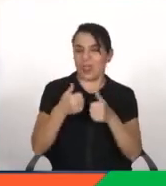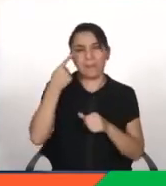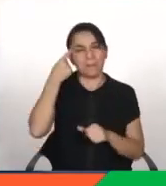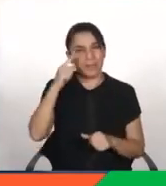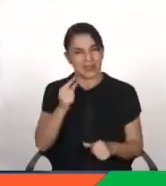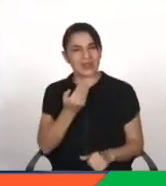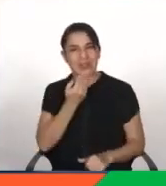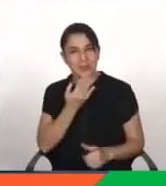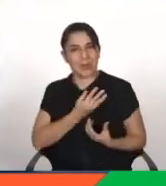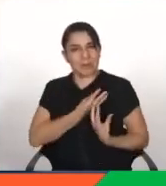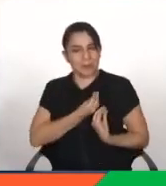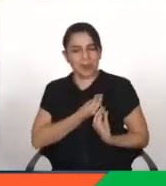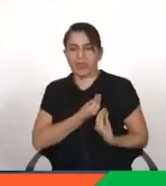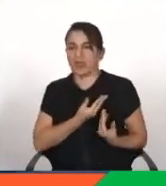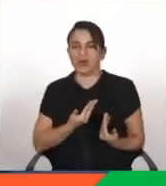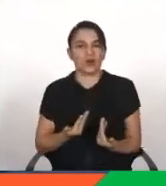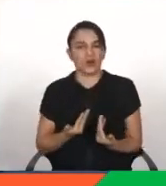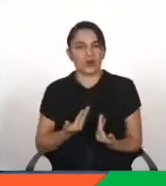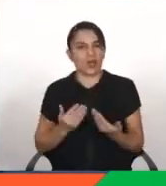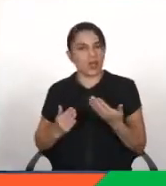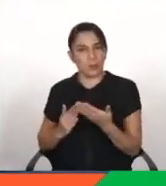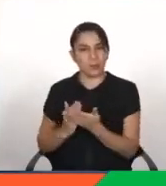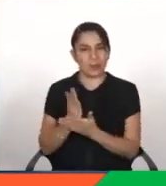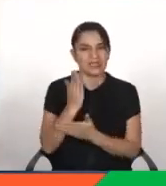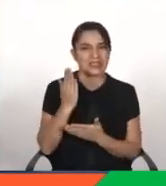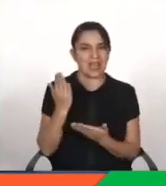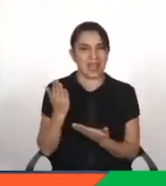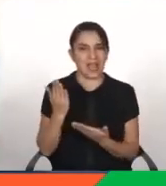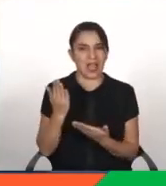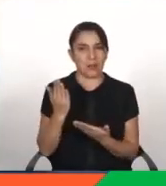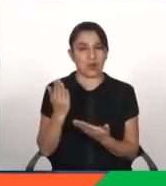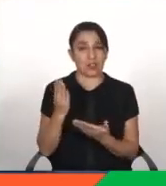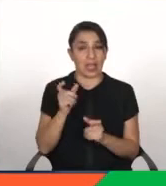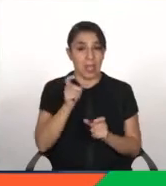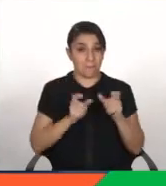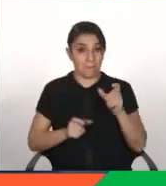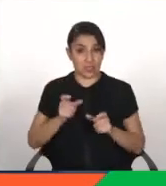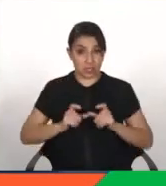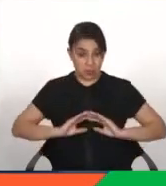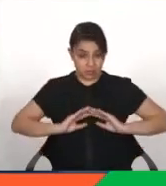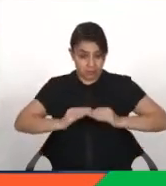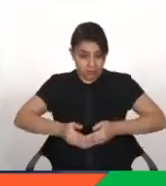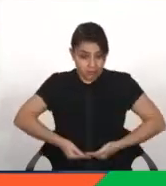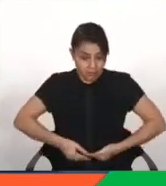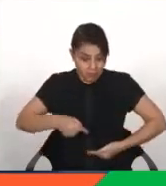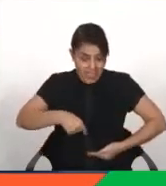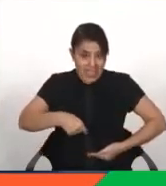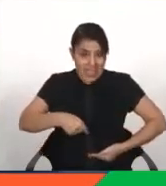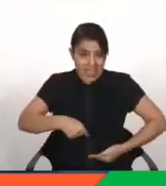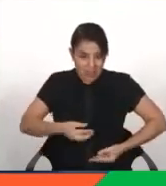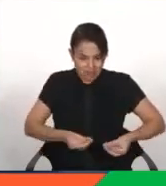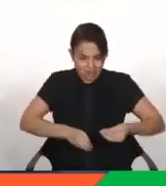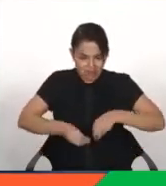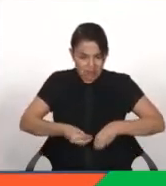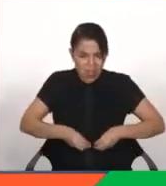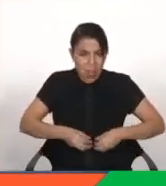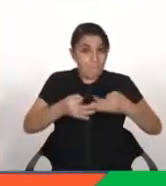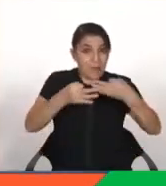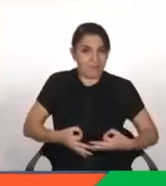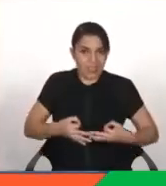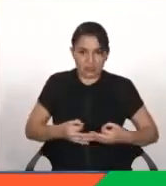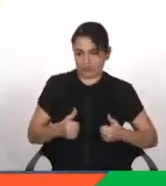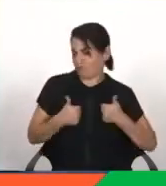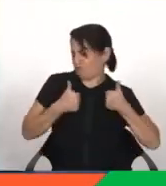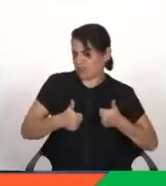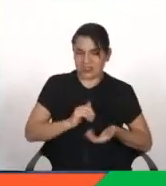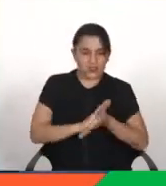da mucho miedo hasta qué punto, si empezamos a hacer que haya gente que nazca perfecta, ¿cómo sabemos que todo el mundo se va a poder permitir eso, por ejemplo,